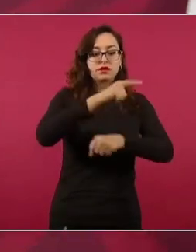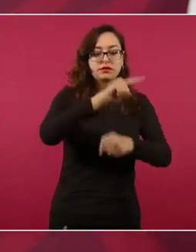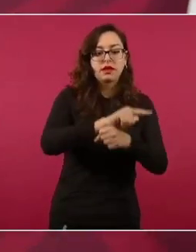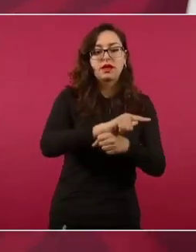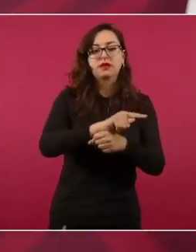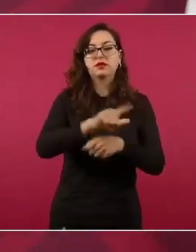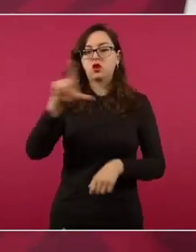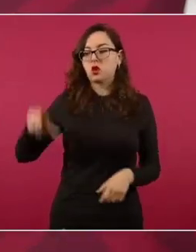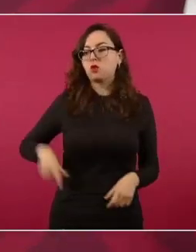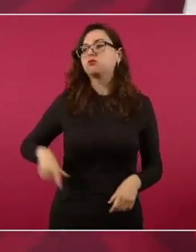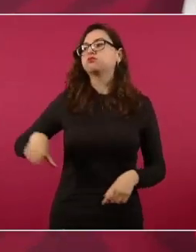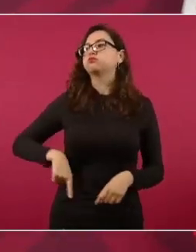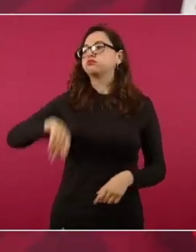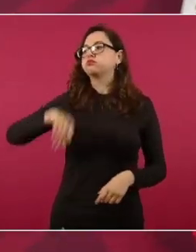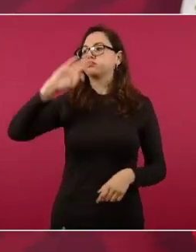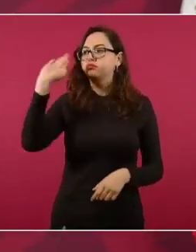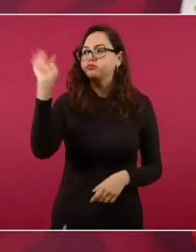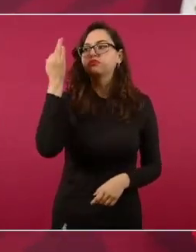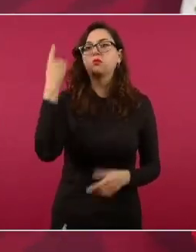desde luego el gobierno federal,